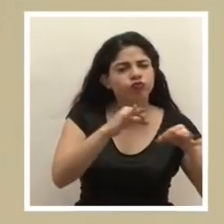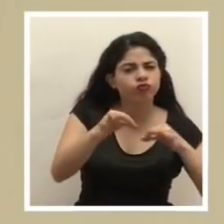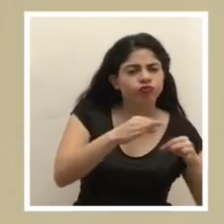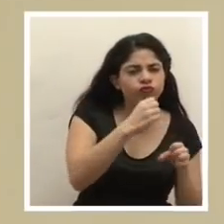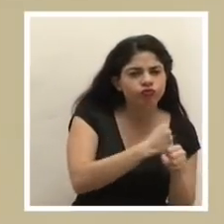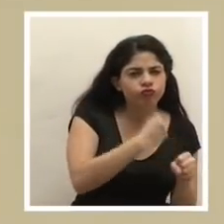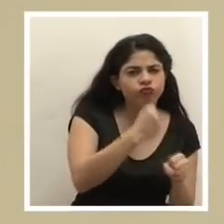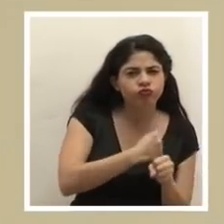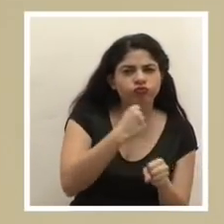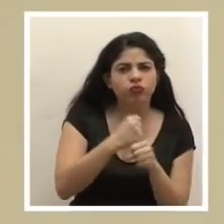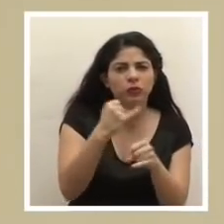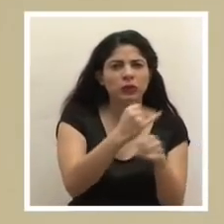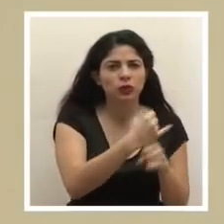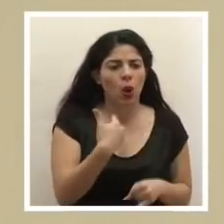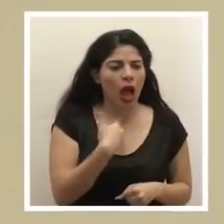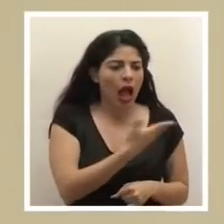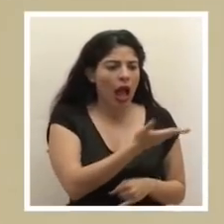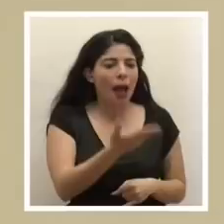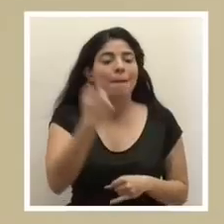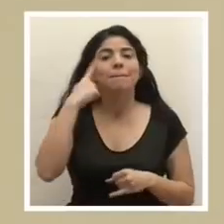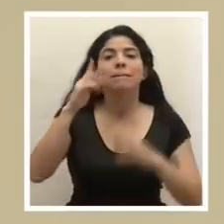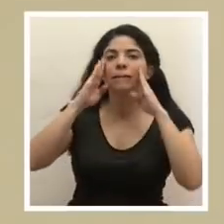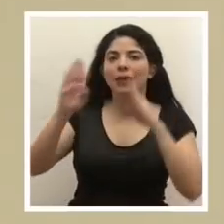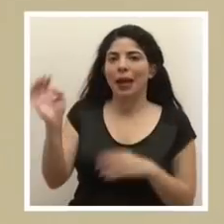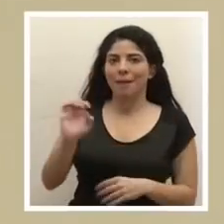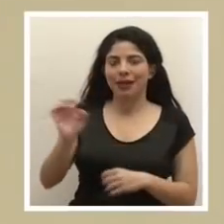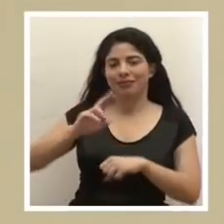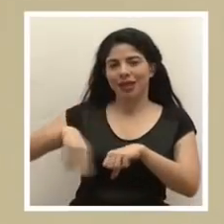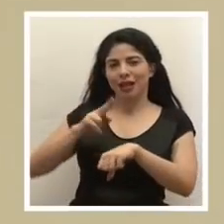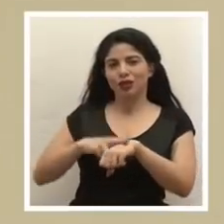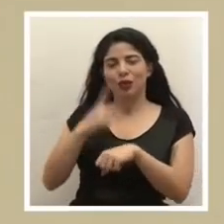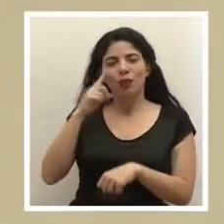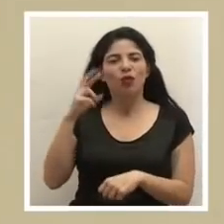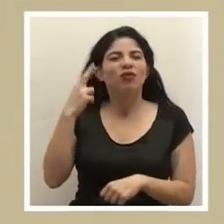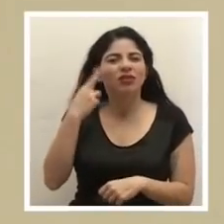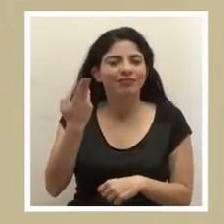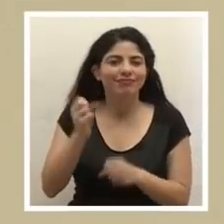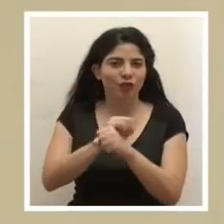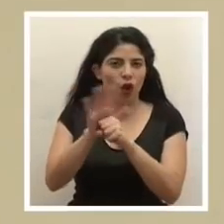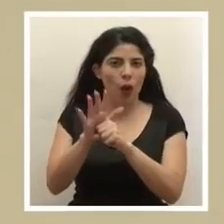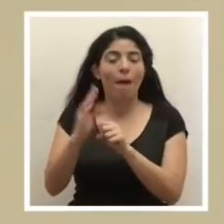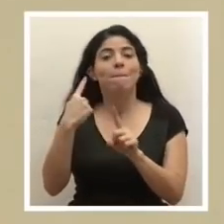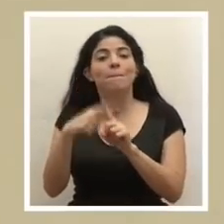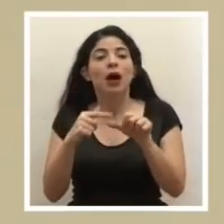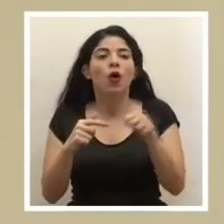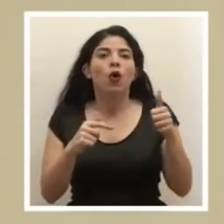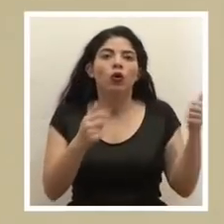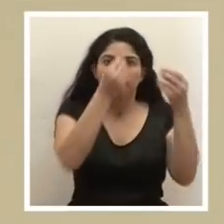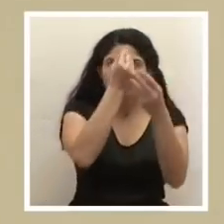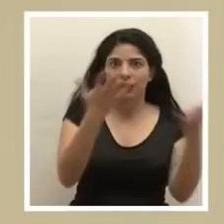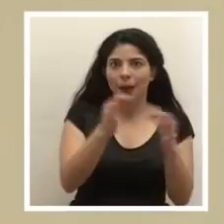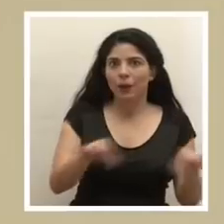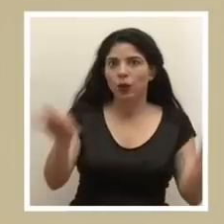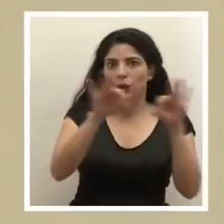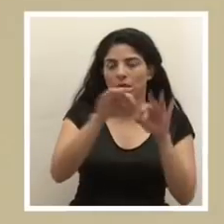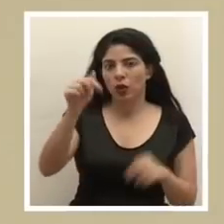institucional que realizan para atender la emergencia nacional por el COVID-19, así como algunos anuncios importantes que se